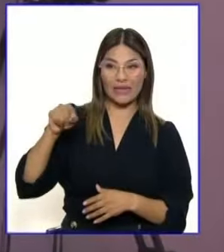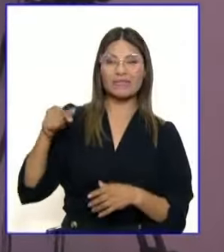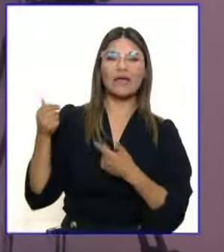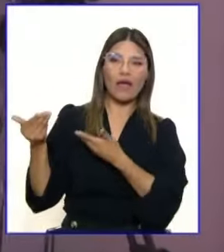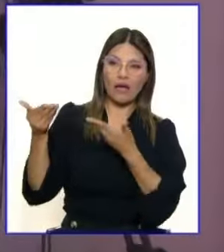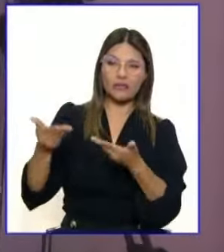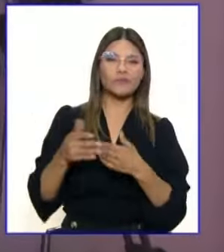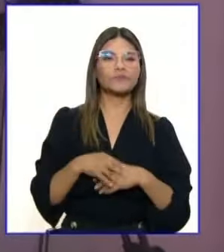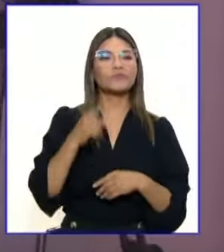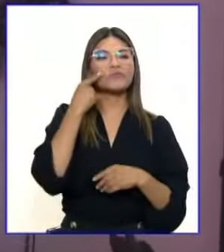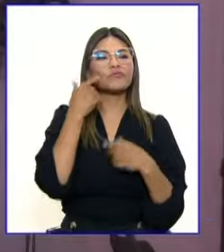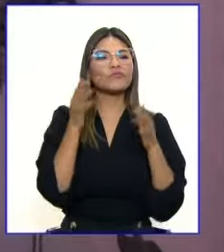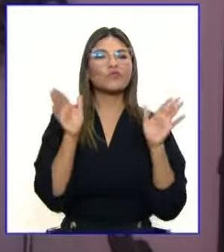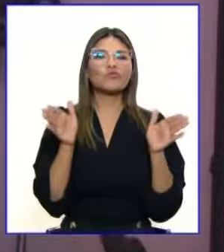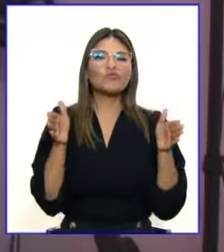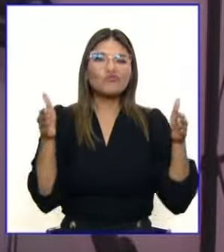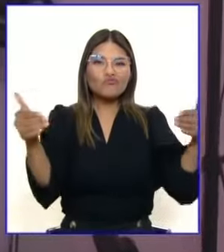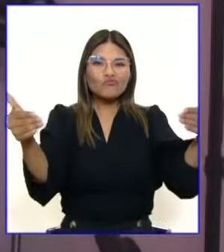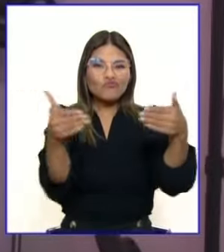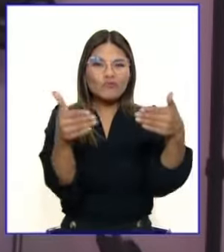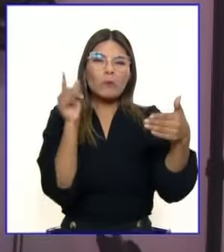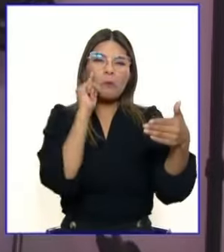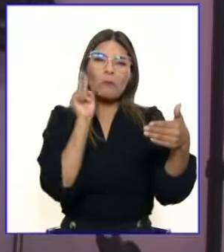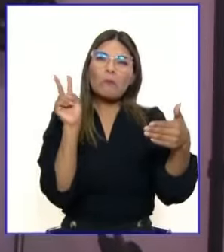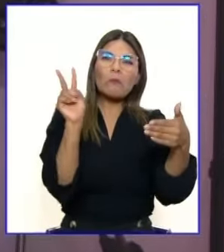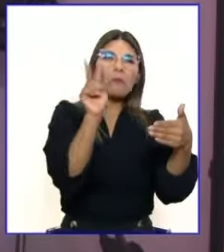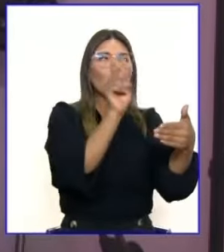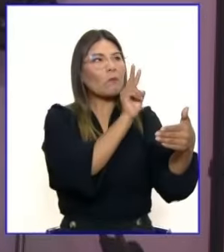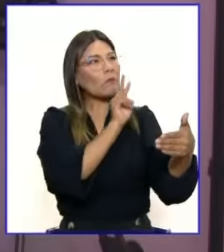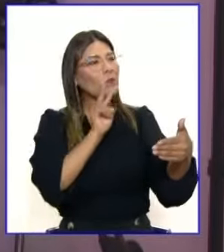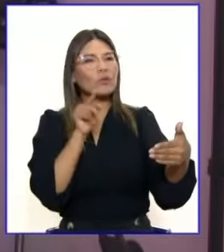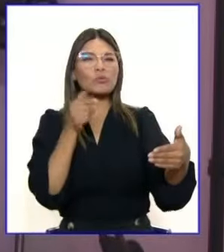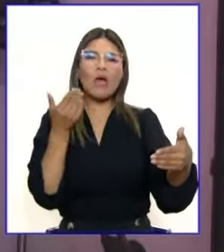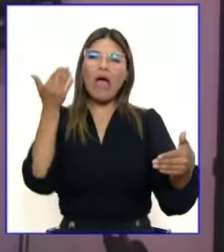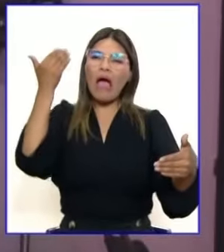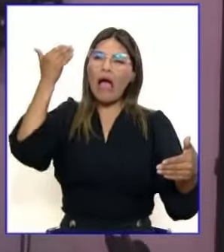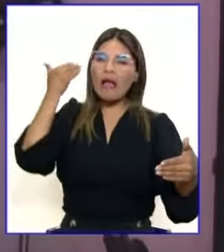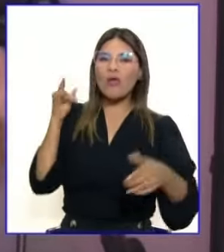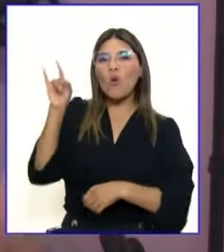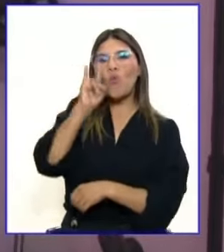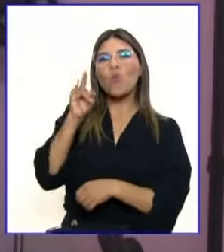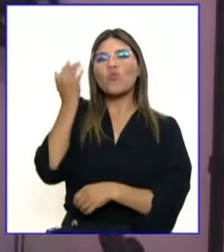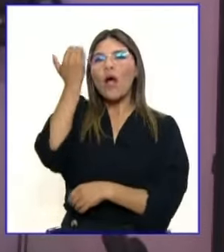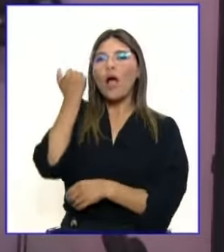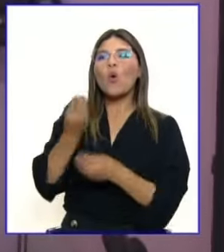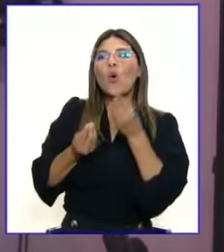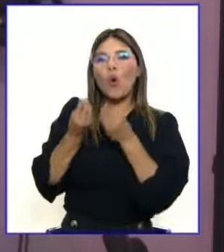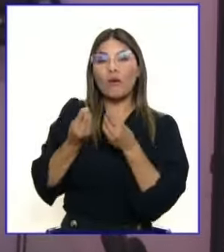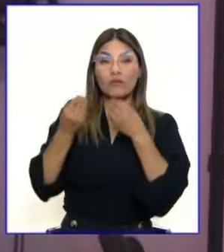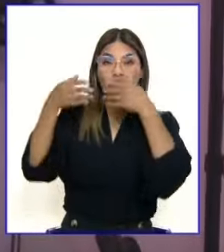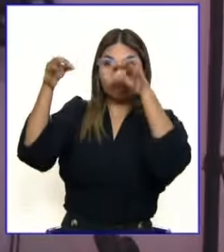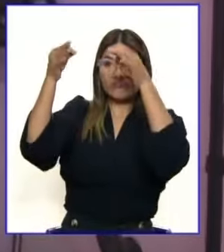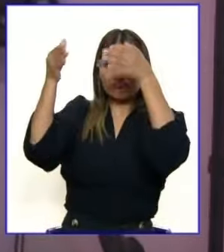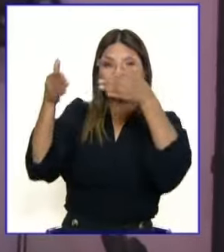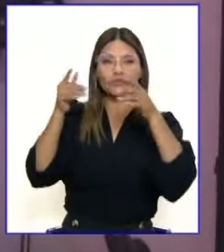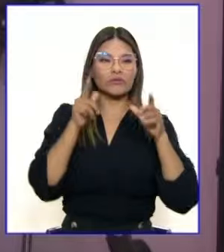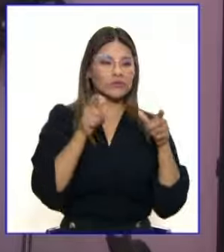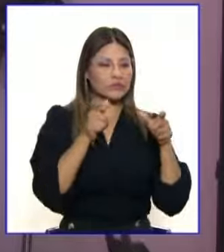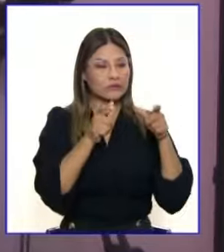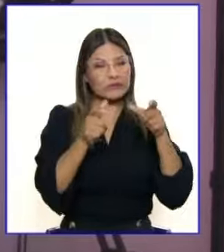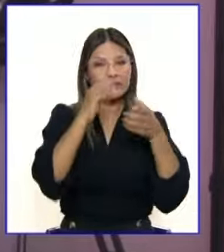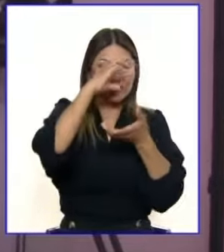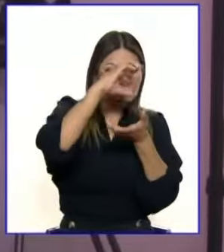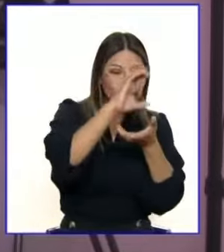que puedan saber cómo se utilizaban, qué herramientas se utilizaban antes en la radio. Tenemos viniles, tenemos carretes,